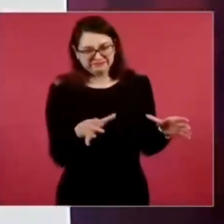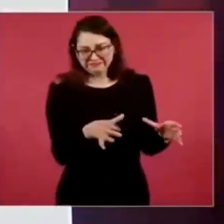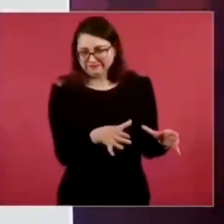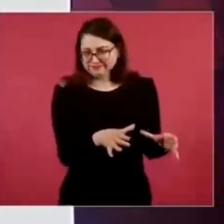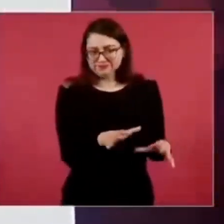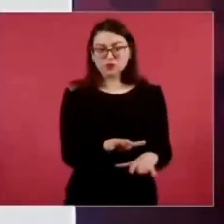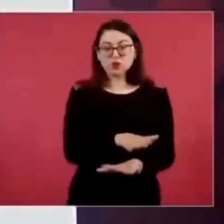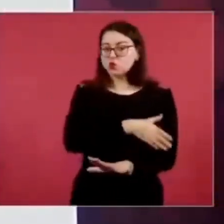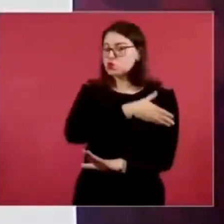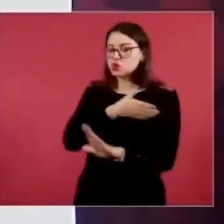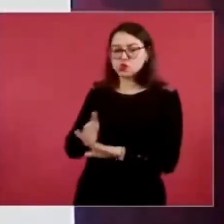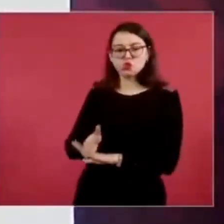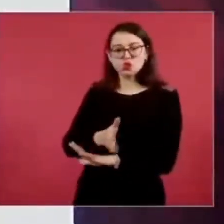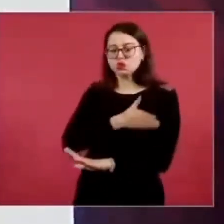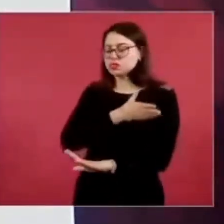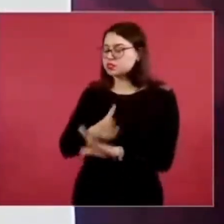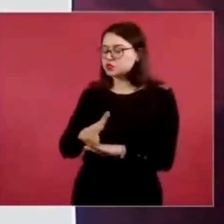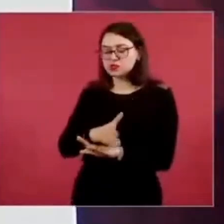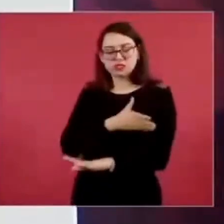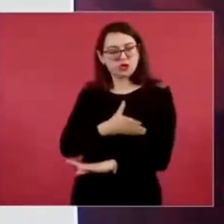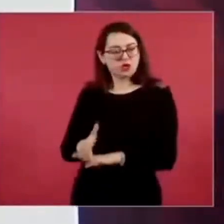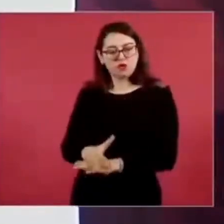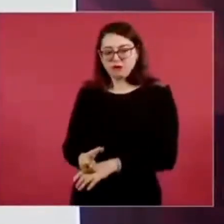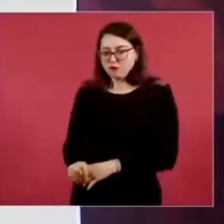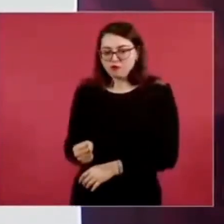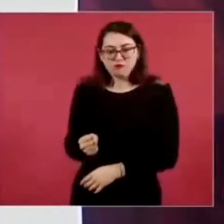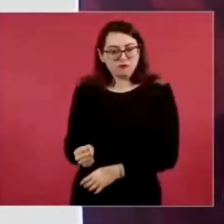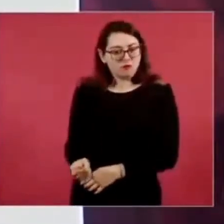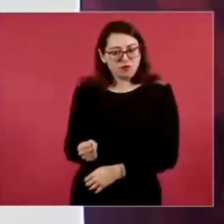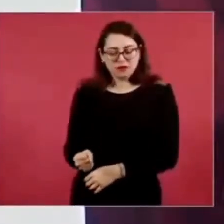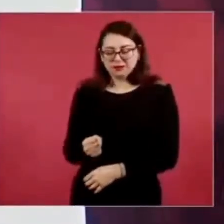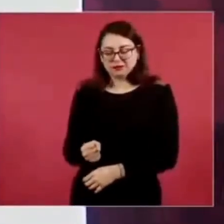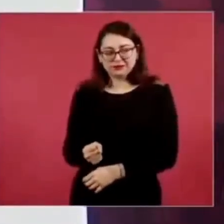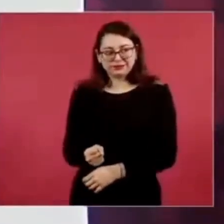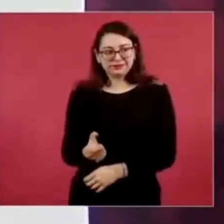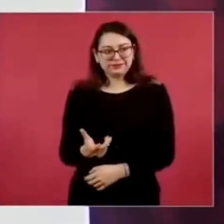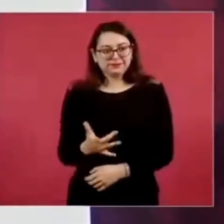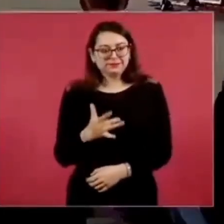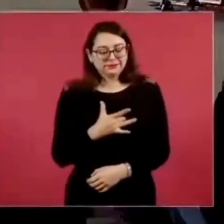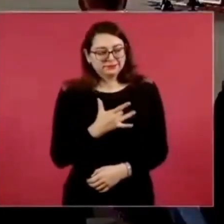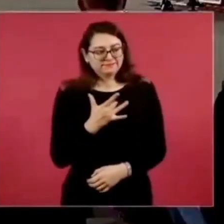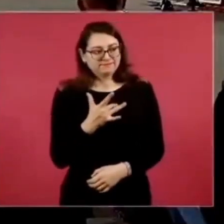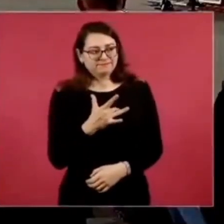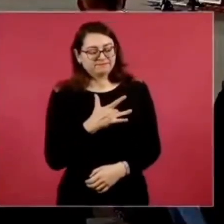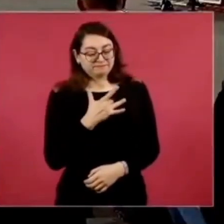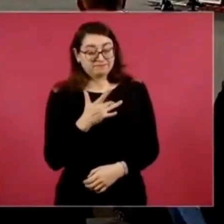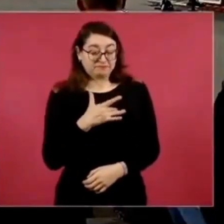promovió a su paisano, maestro,